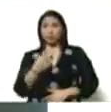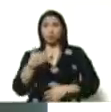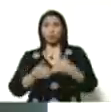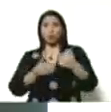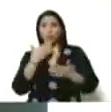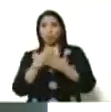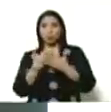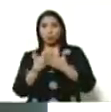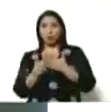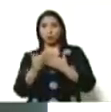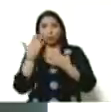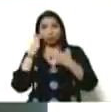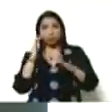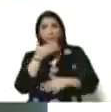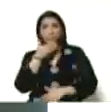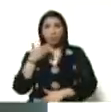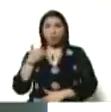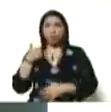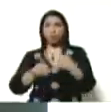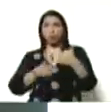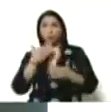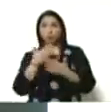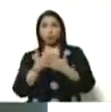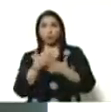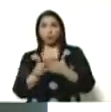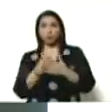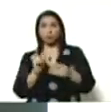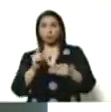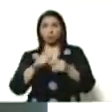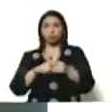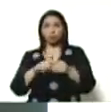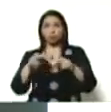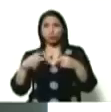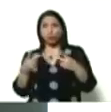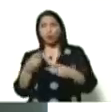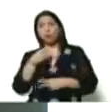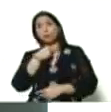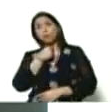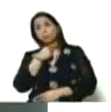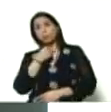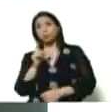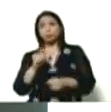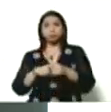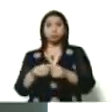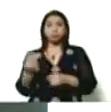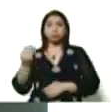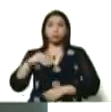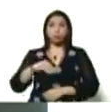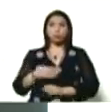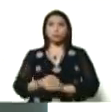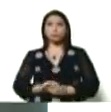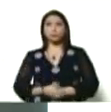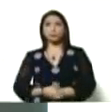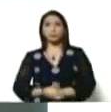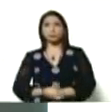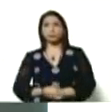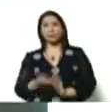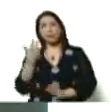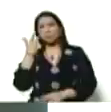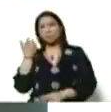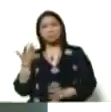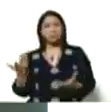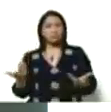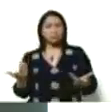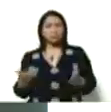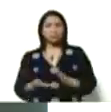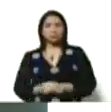parece mejor, a cuál propuesta se adhieren, o incorporar a una propuesta que les guste alguna propuesta adicional. ¿Para qué? Para